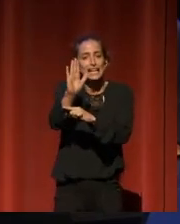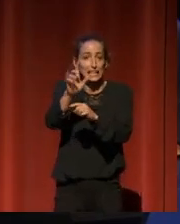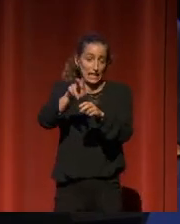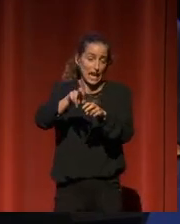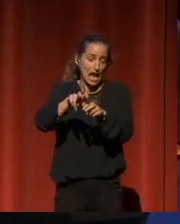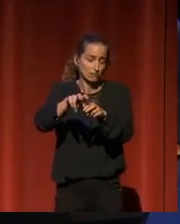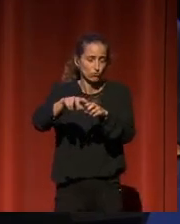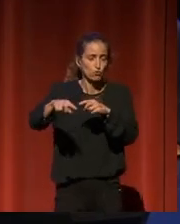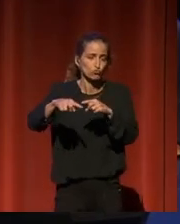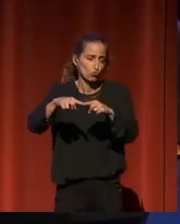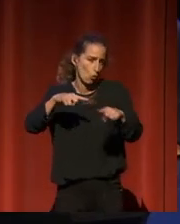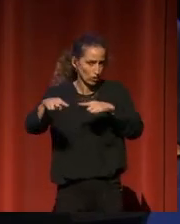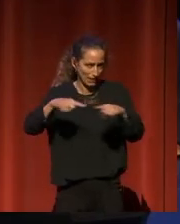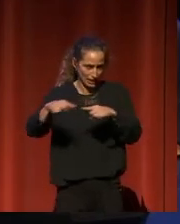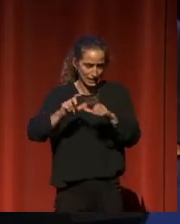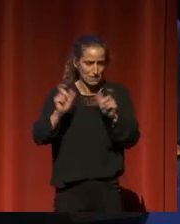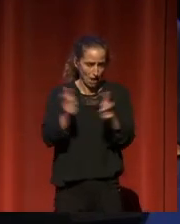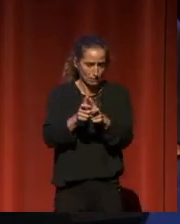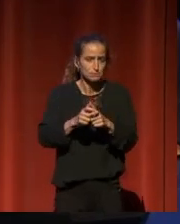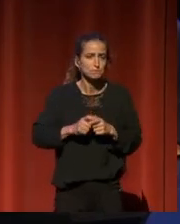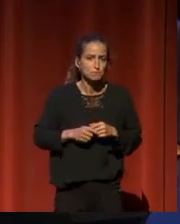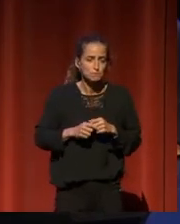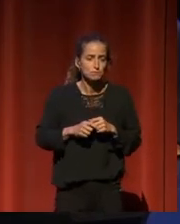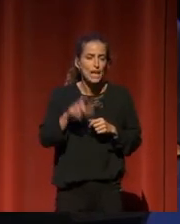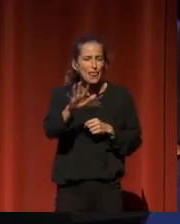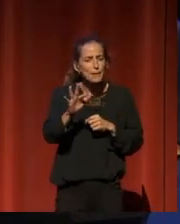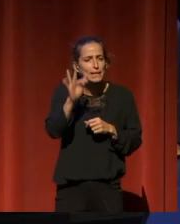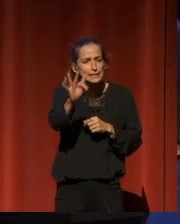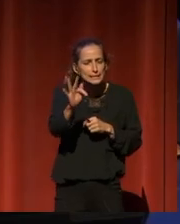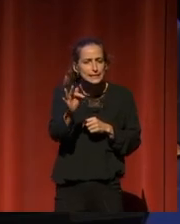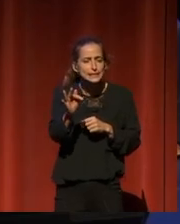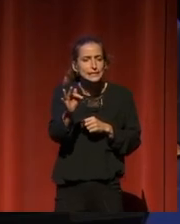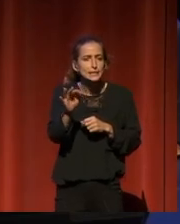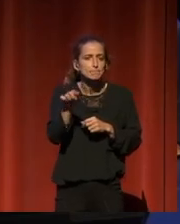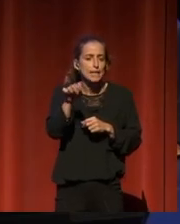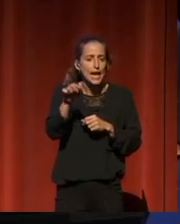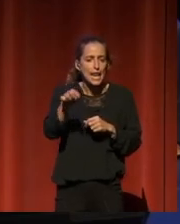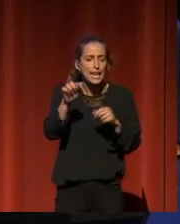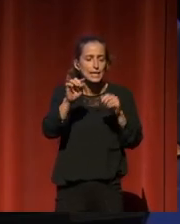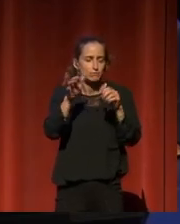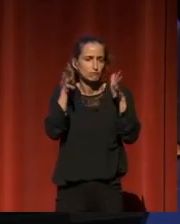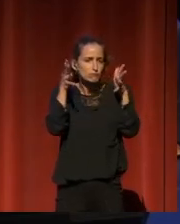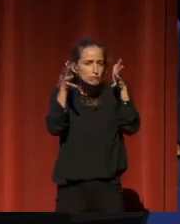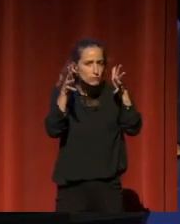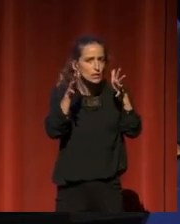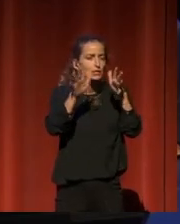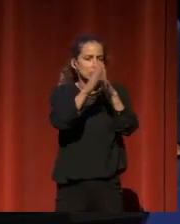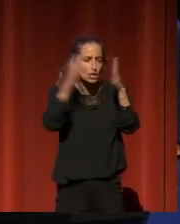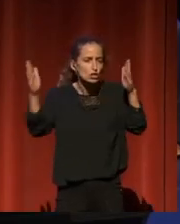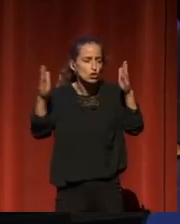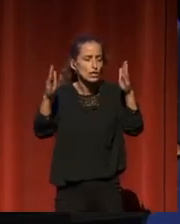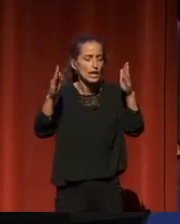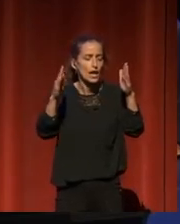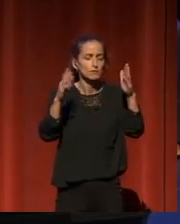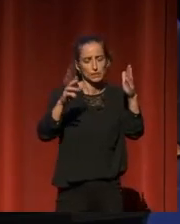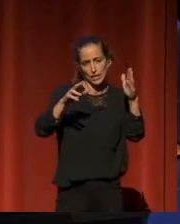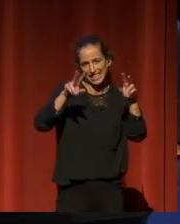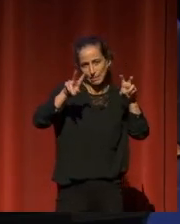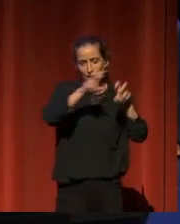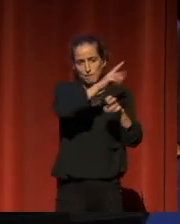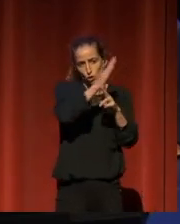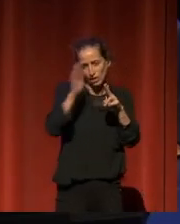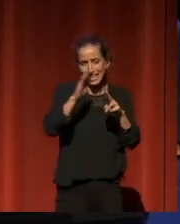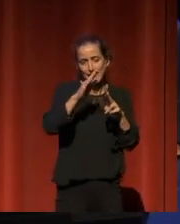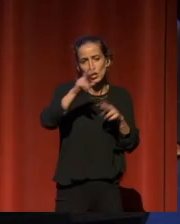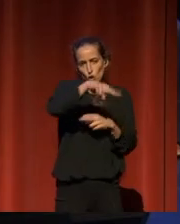Ne además es es asesor superior del de la parte de desarrollo bibliotecario de la biblioteca Nacional de Noruega también trabajó en el